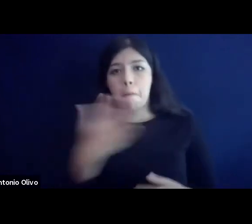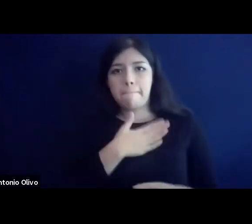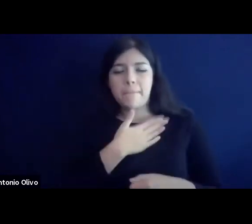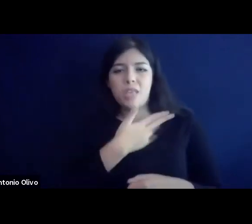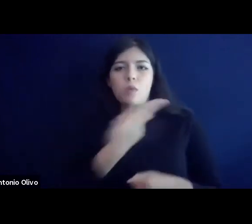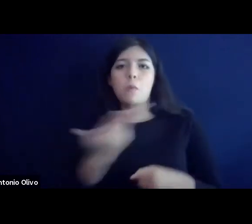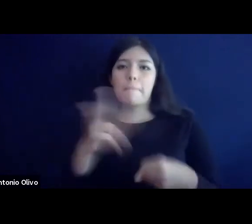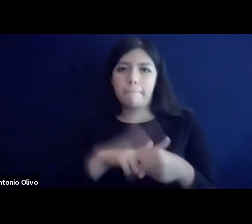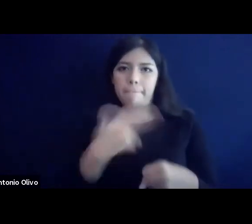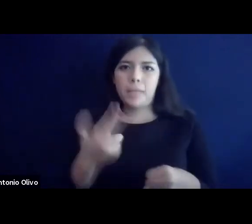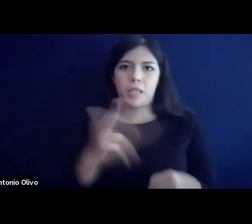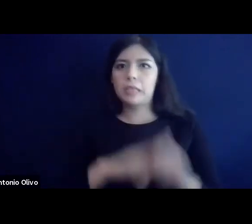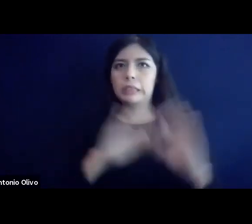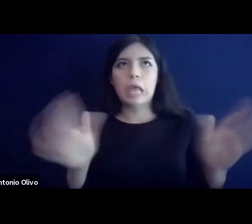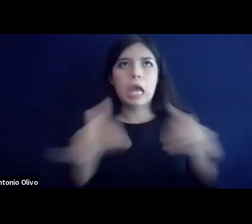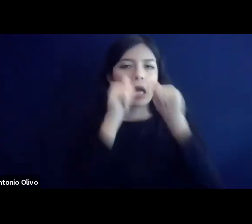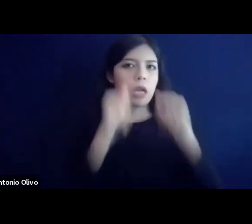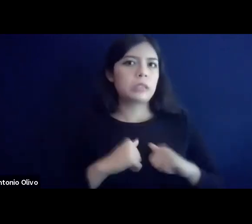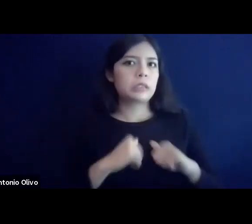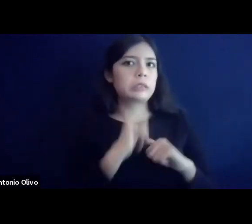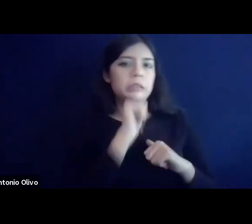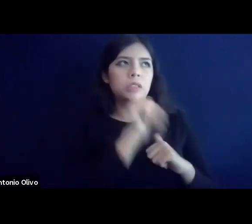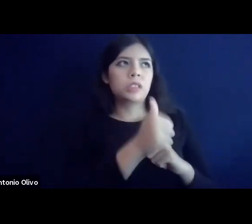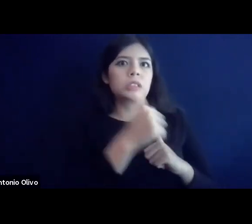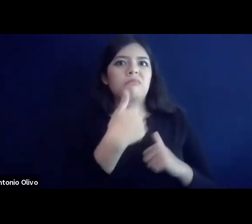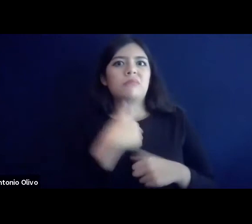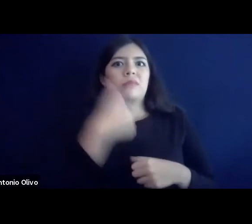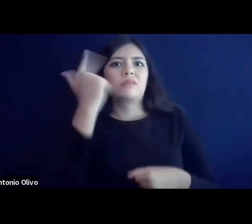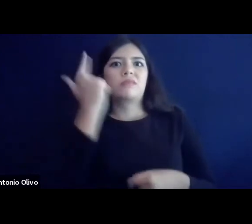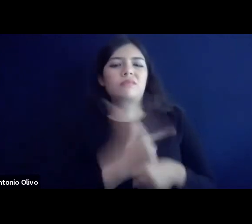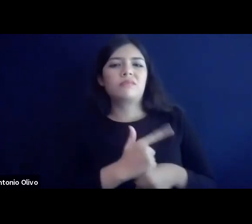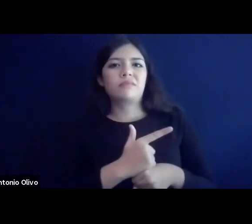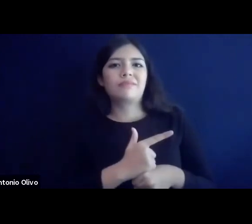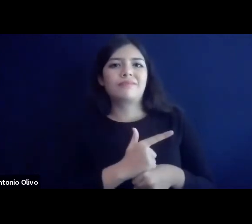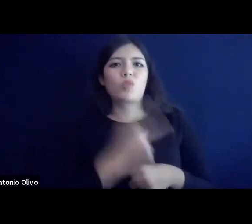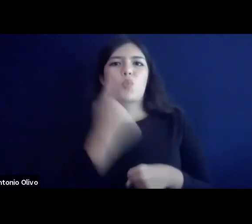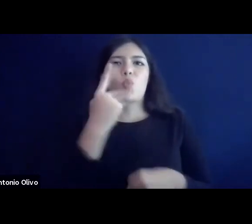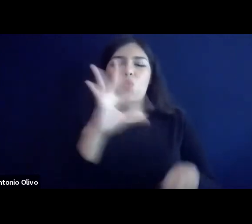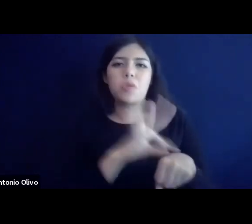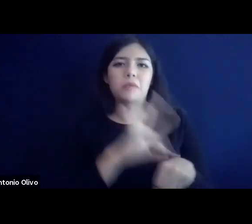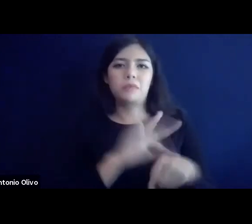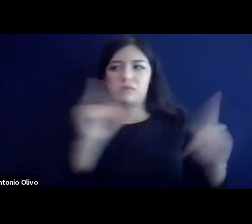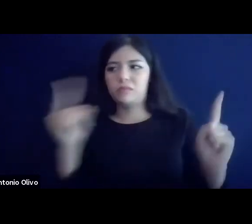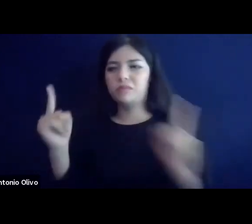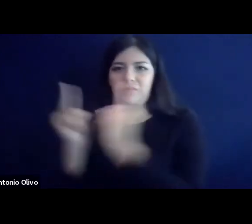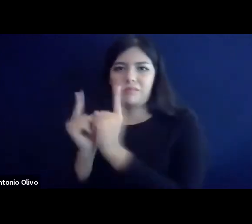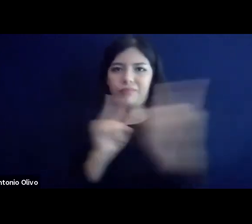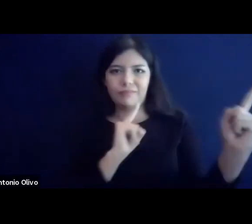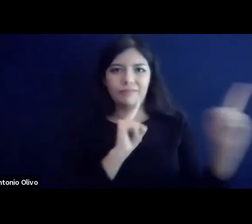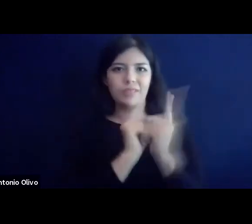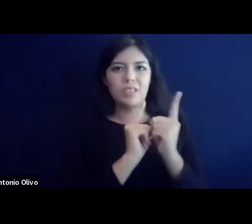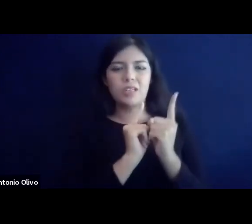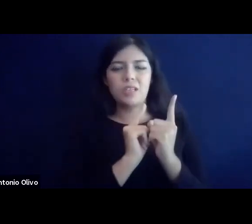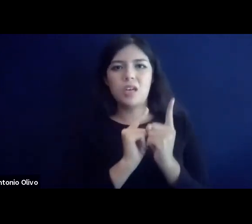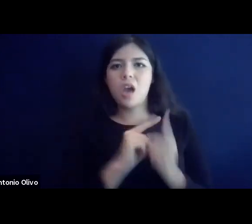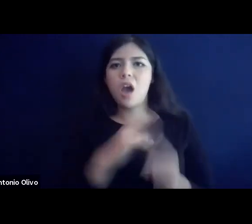¿no? Le tienes que buscar, y de repente llega el doctor y me dice, tenemos un caso de parálisis